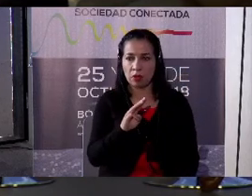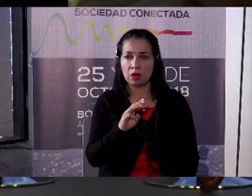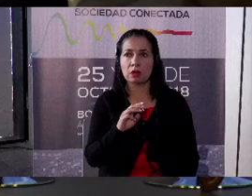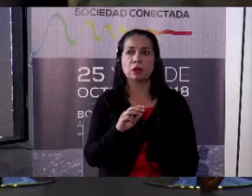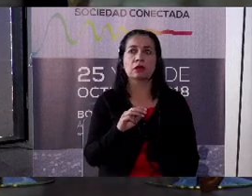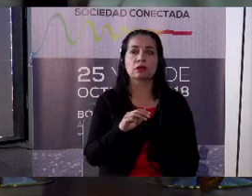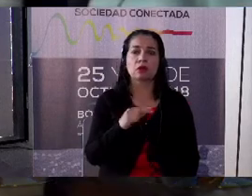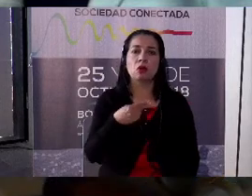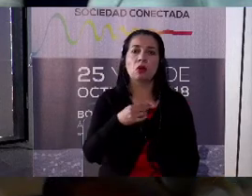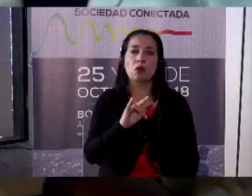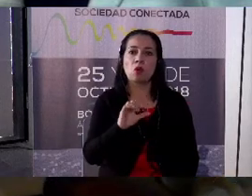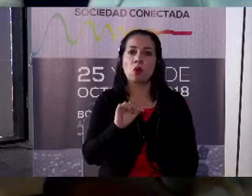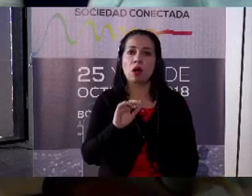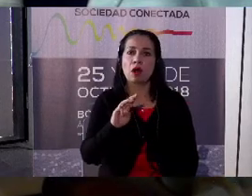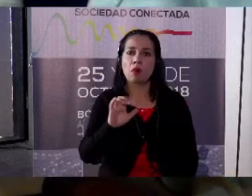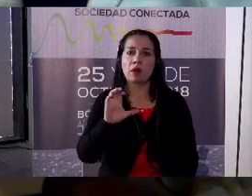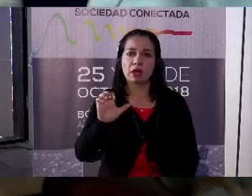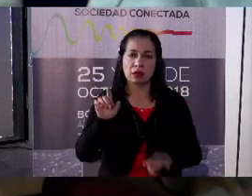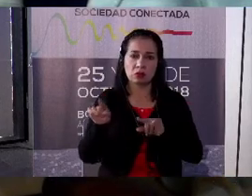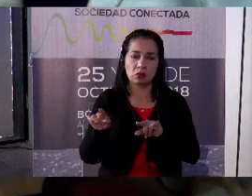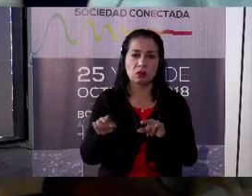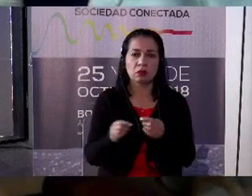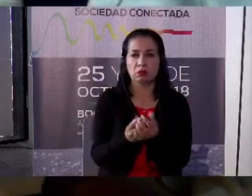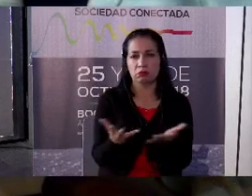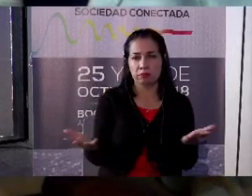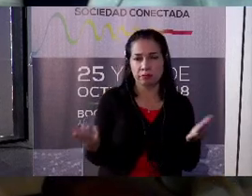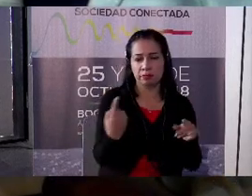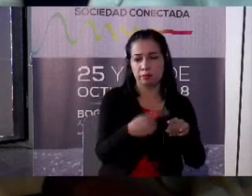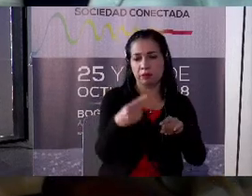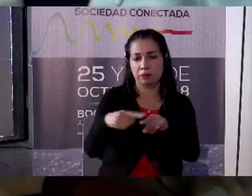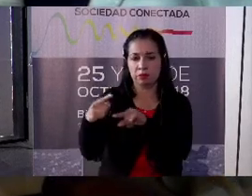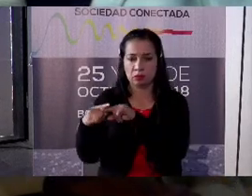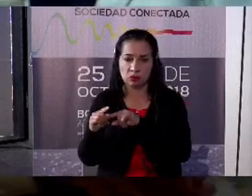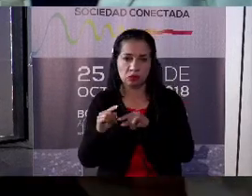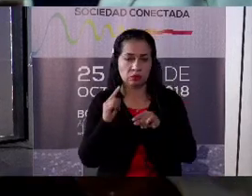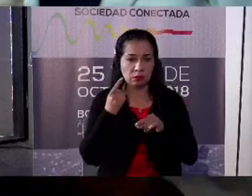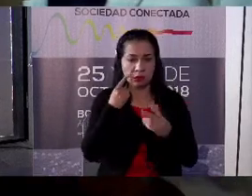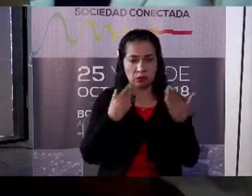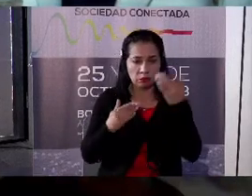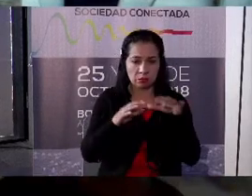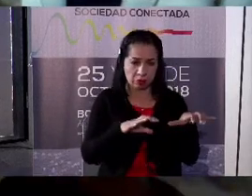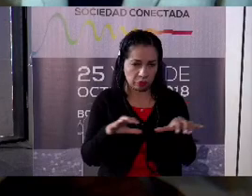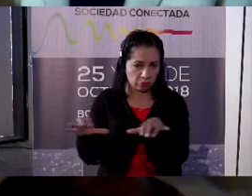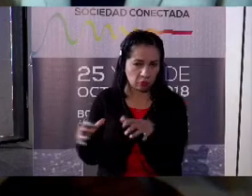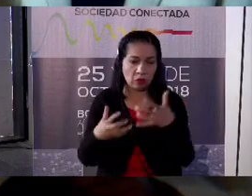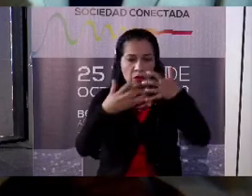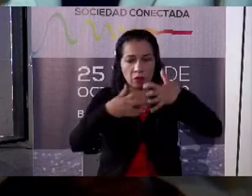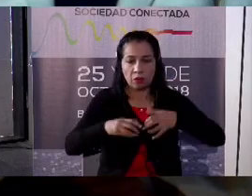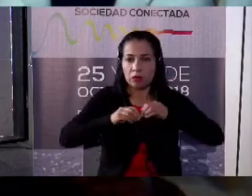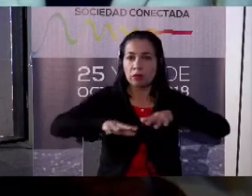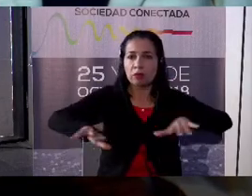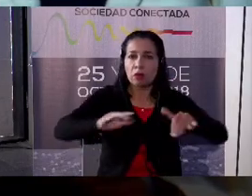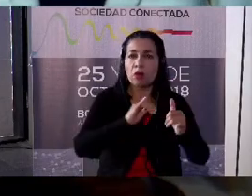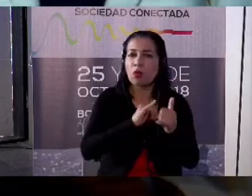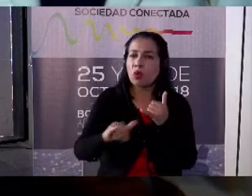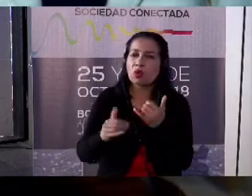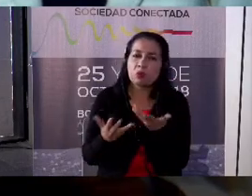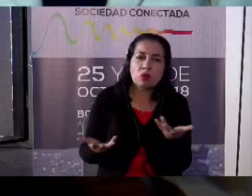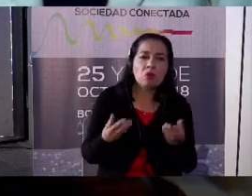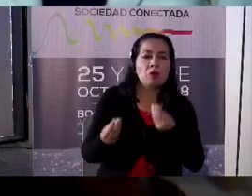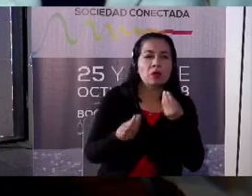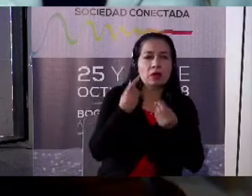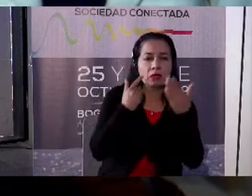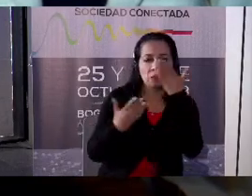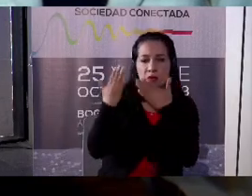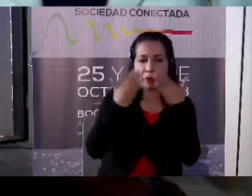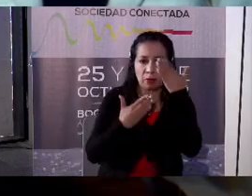el mercado para poder probar su comportamiento su funcionamiento obviamente los últimos que va lanzando qualcom todos se hacen alianzas para poderlos